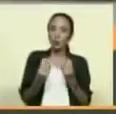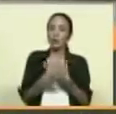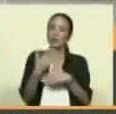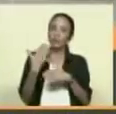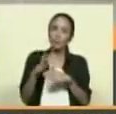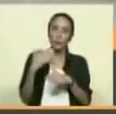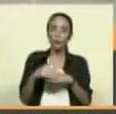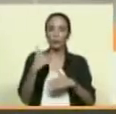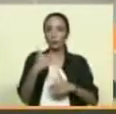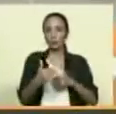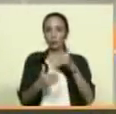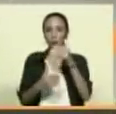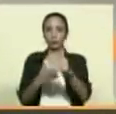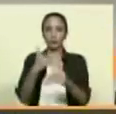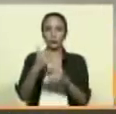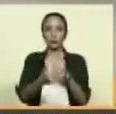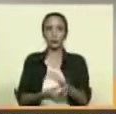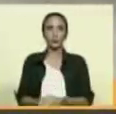hoy